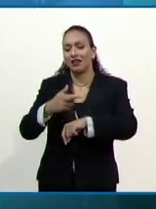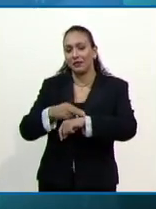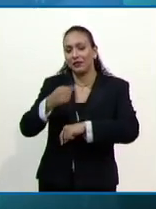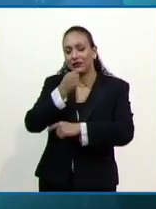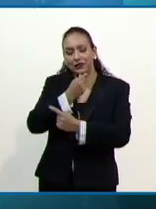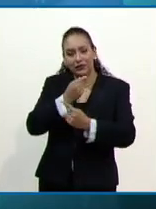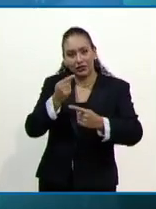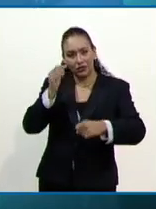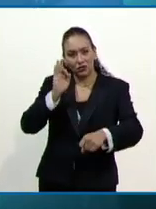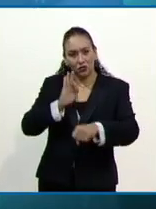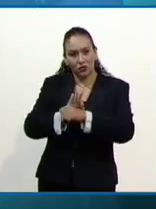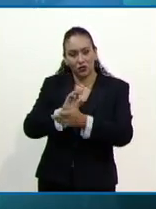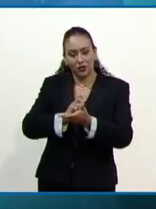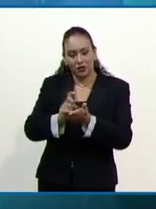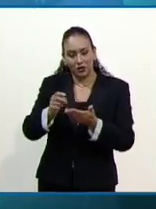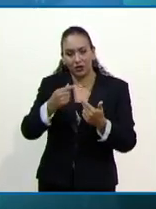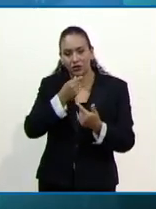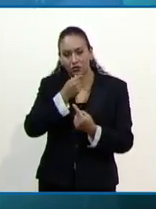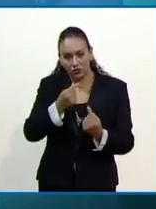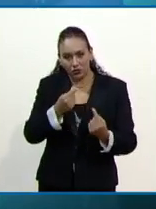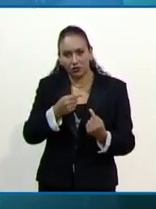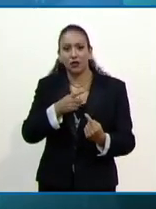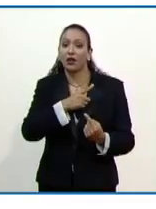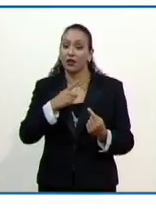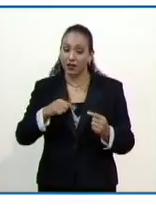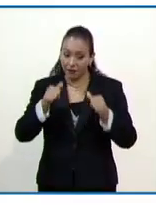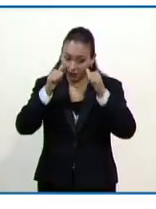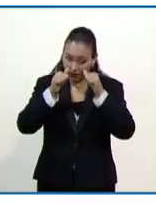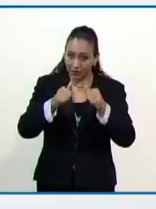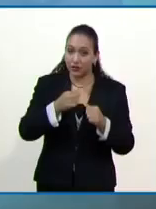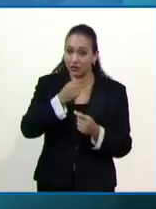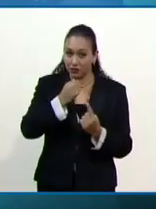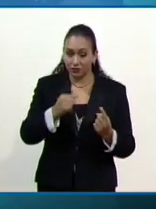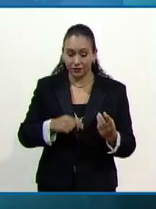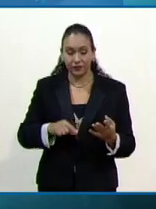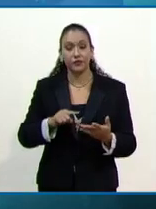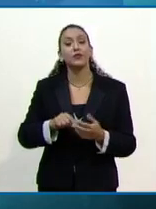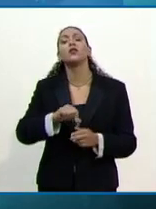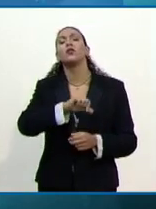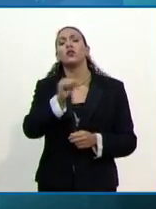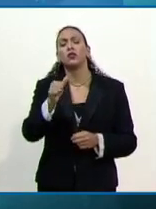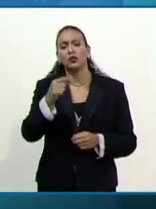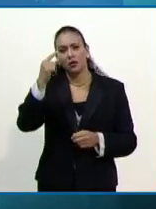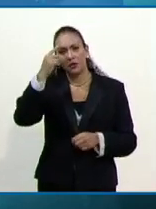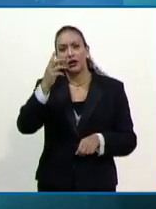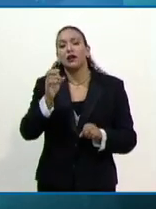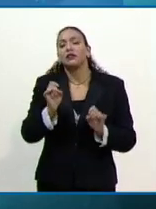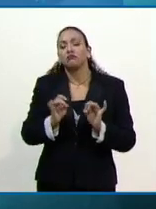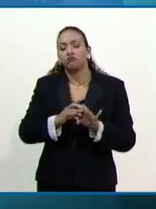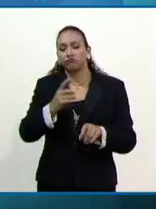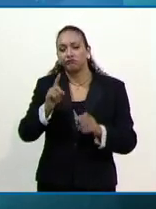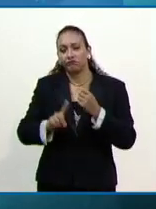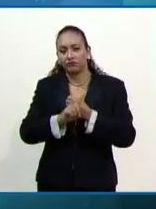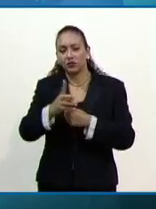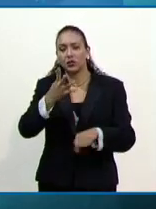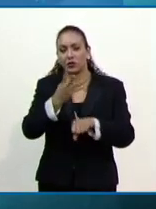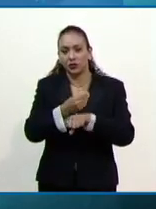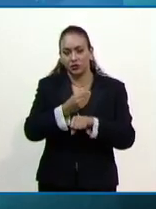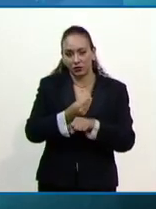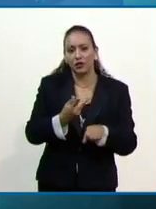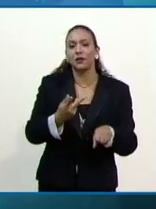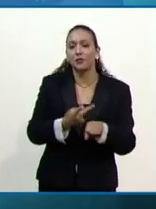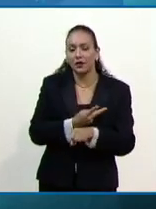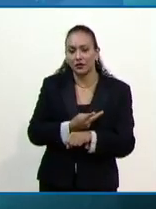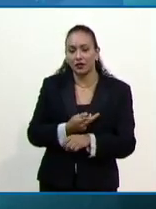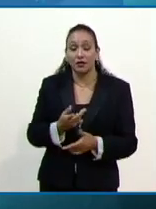infantes, debe vigilarse que no afecte su interés superior. Fondo de ayuda y reparación, viola el principio de progresividad